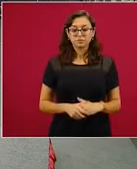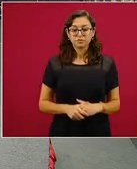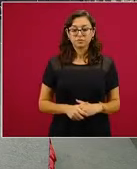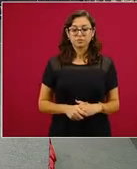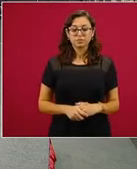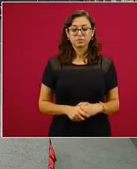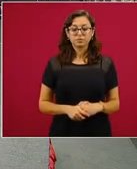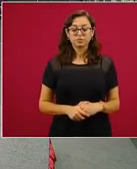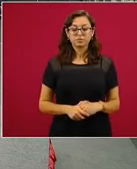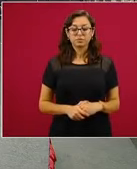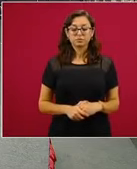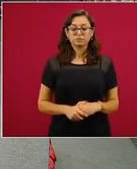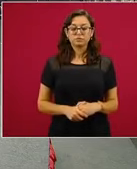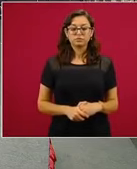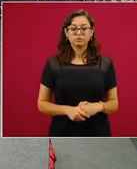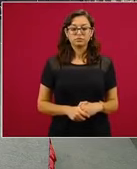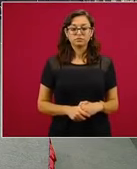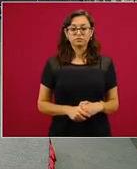Sobre la